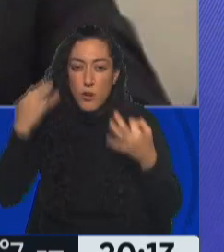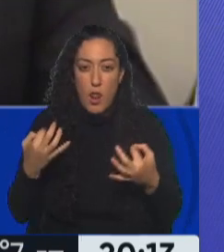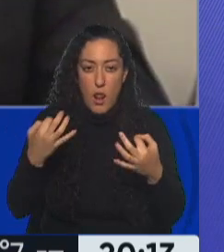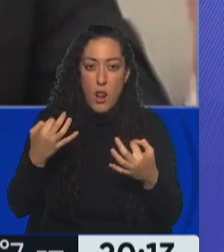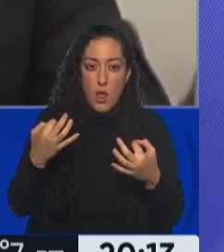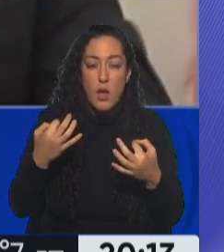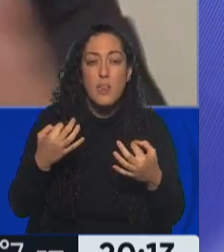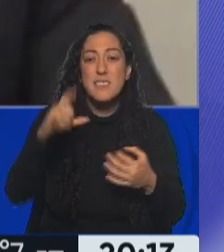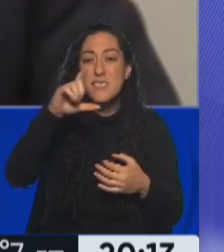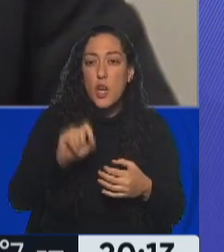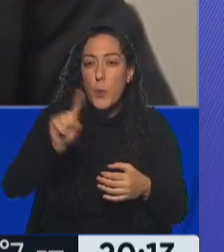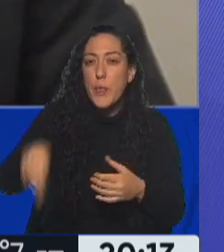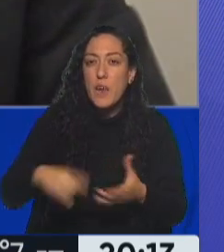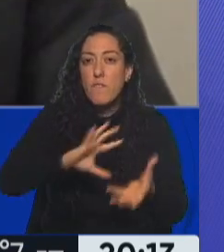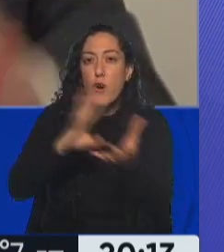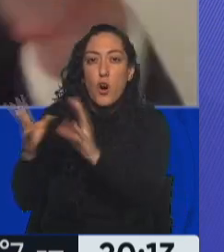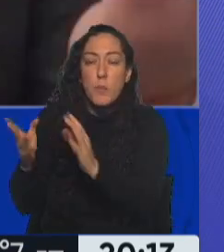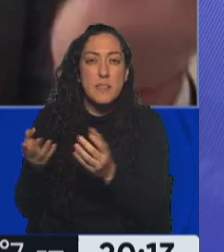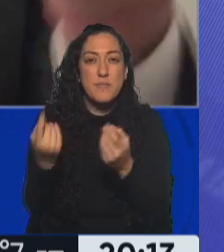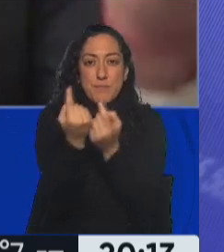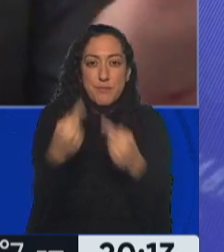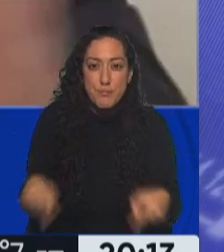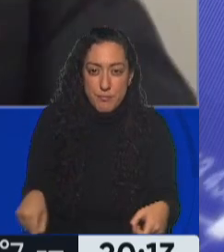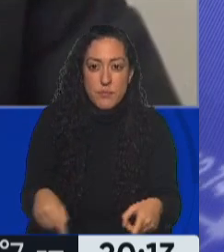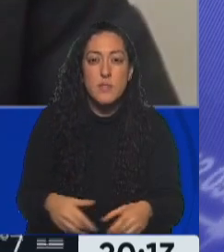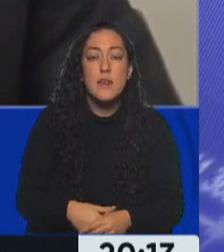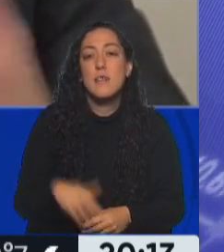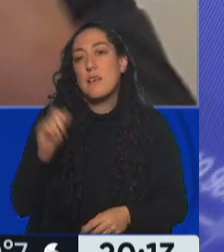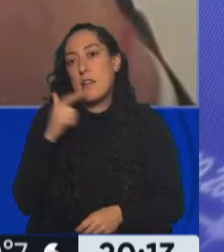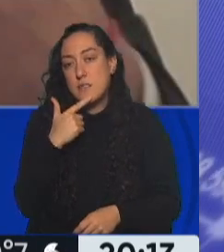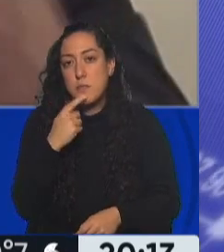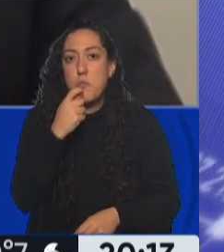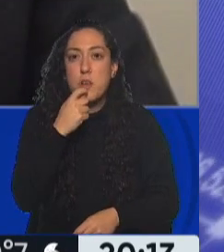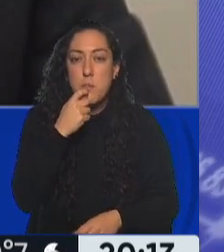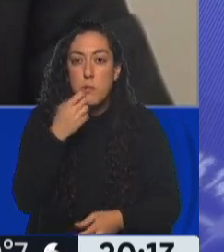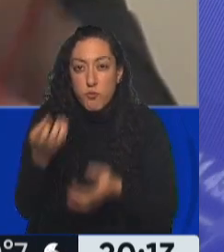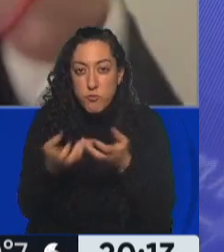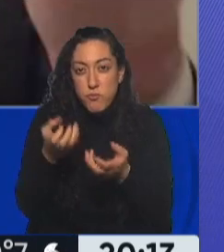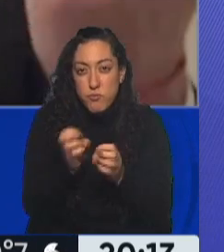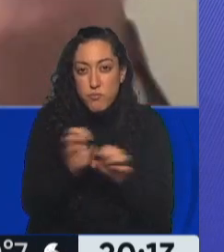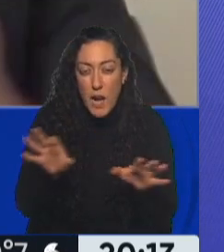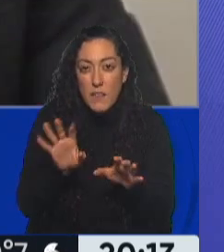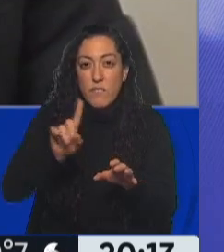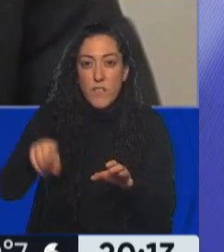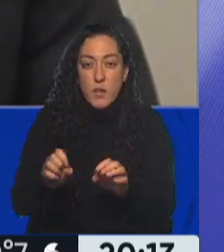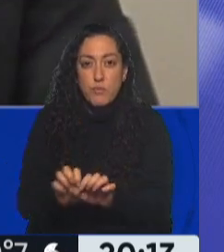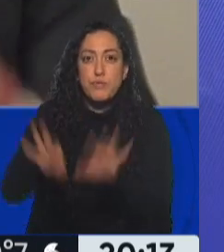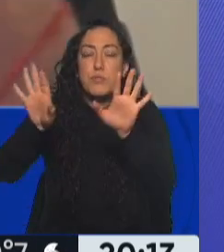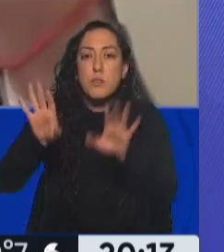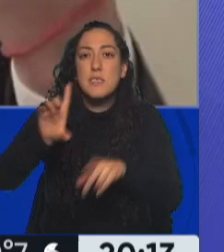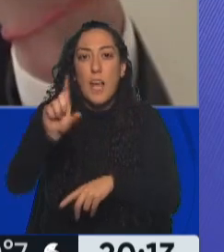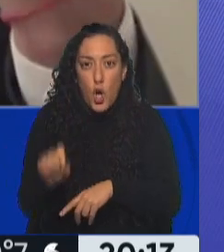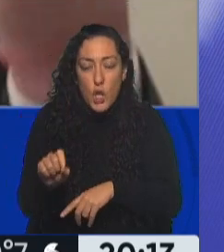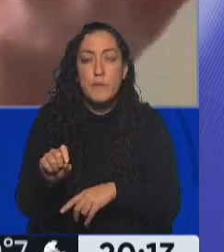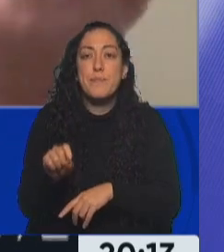muchas cosas, combustión incompleta de muchas cosas, dentro de ellas el gas. Cuando se quema mal ese gas, libera monóxido de carbono, muchas